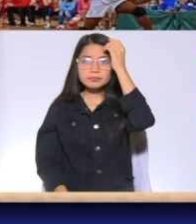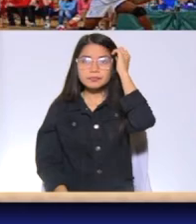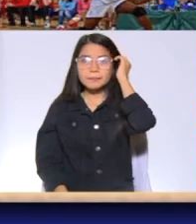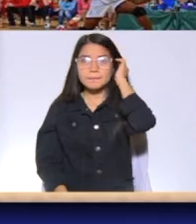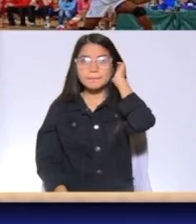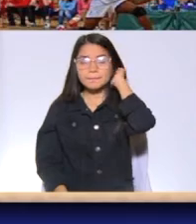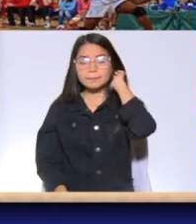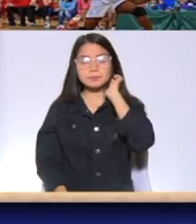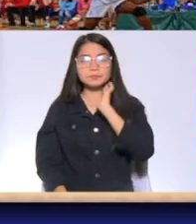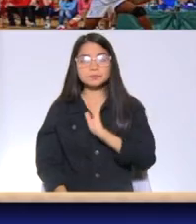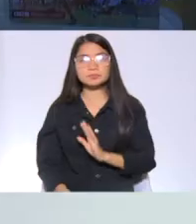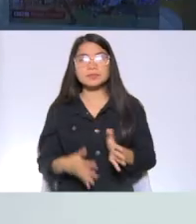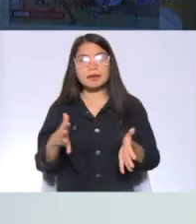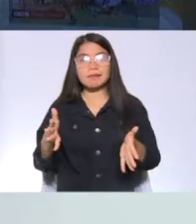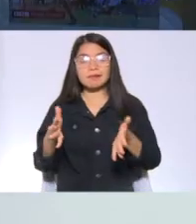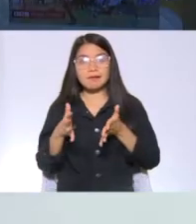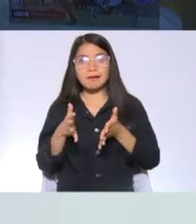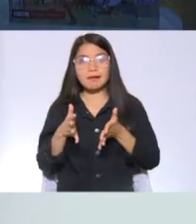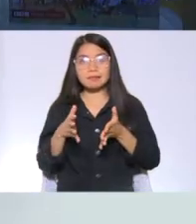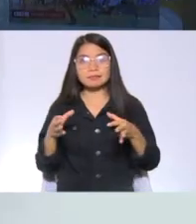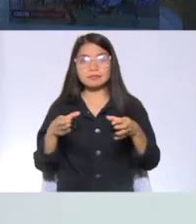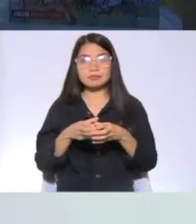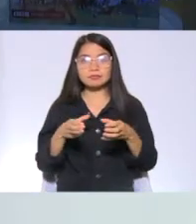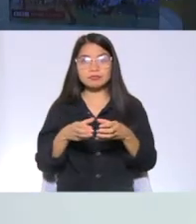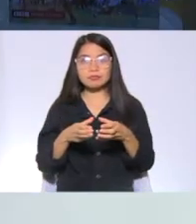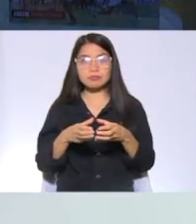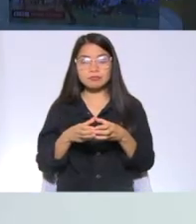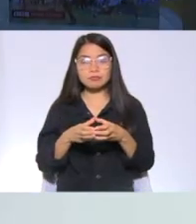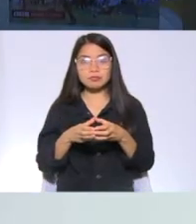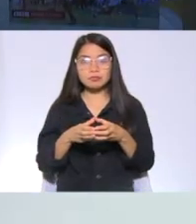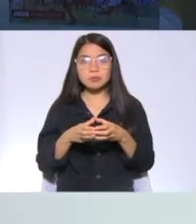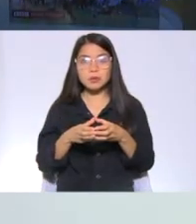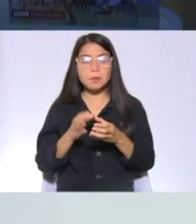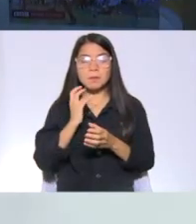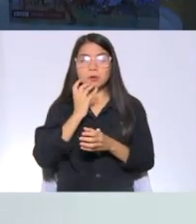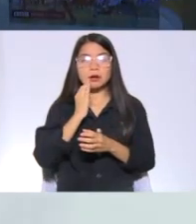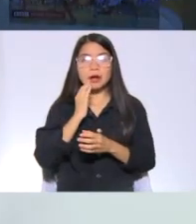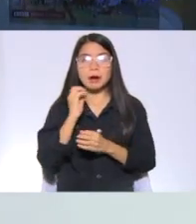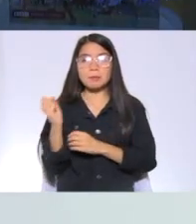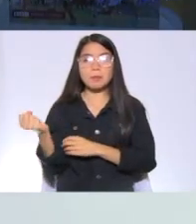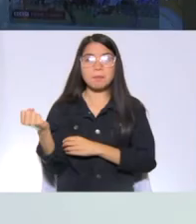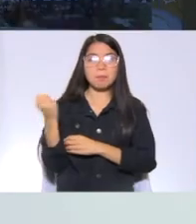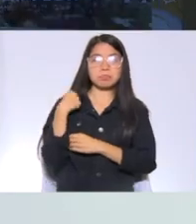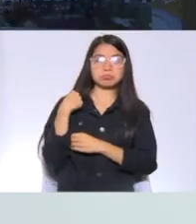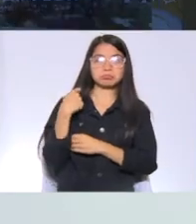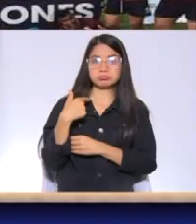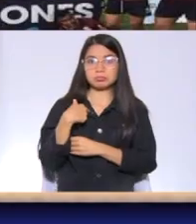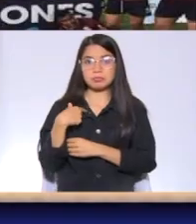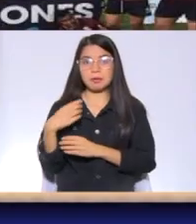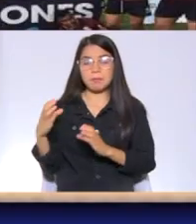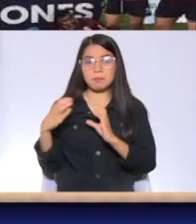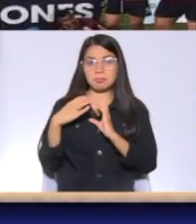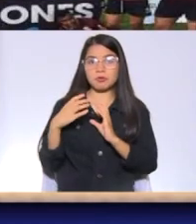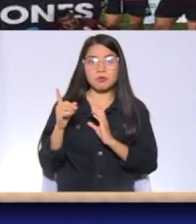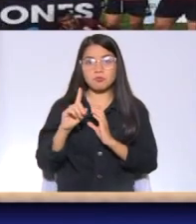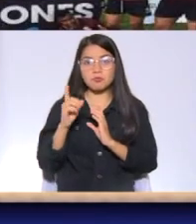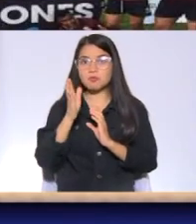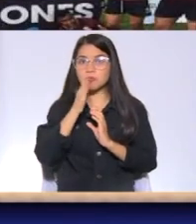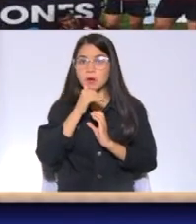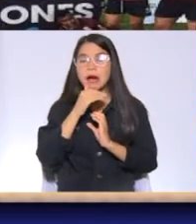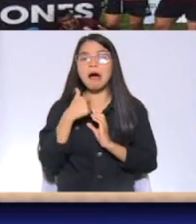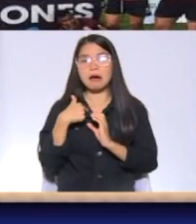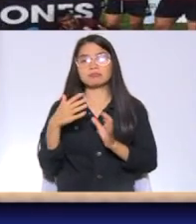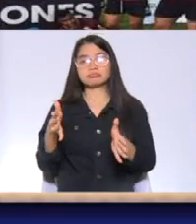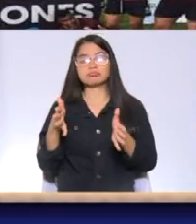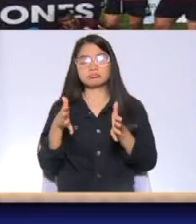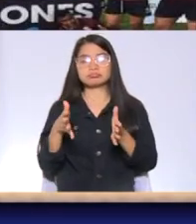jugadores dentro de su cancha, a quien no hayan eliminado, a quien no le hayan pegado una pelota y haya quedado quemado. Tenemos el rugby también,